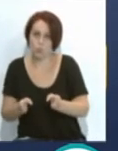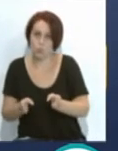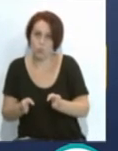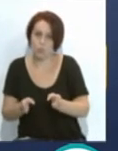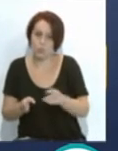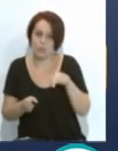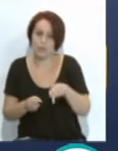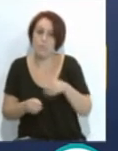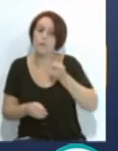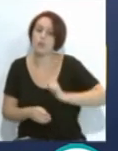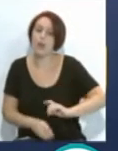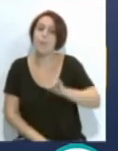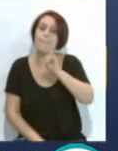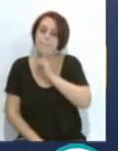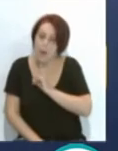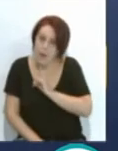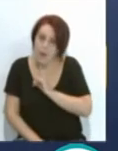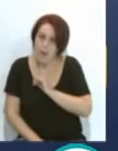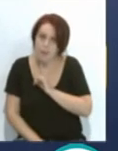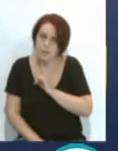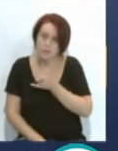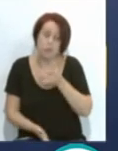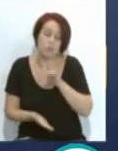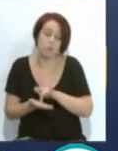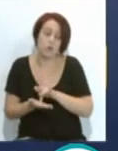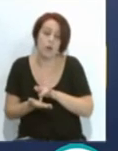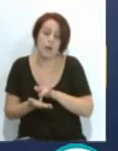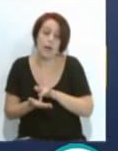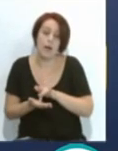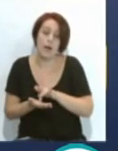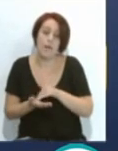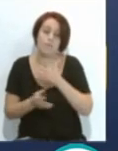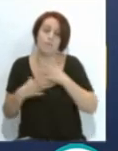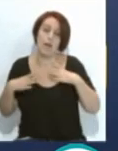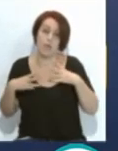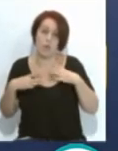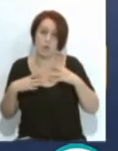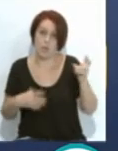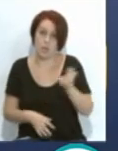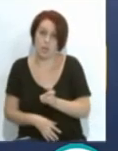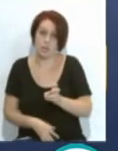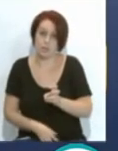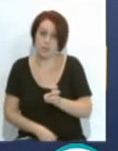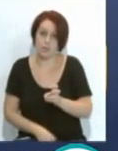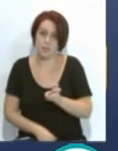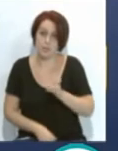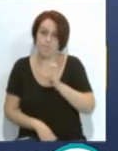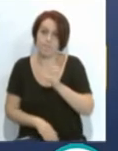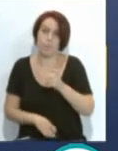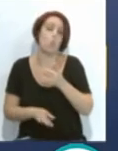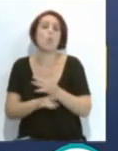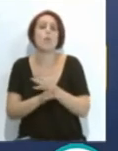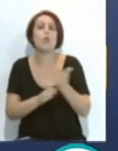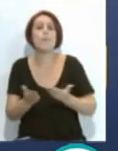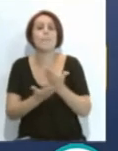ha sido un mal profesional cuando ha llegado de vacaciones y no ha estado a la altura de lo que un jugador